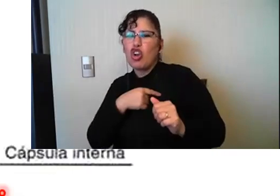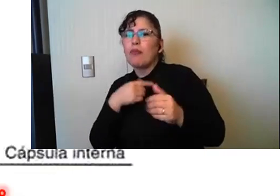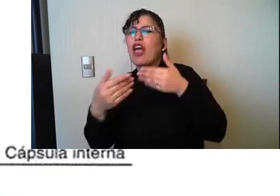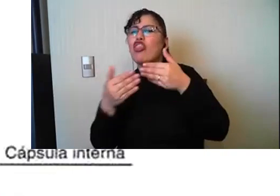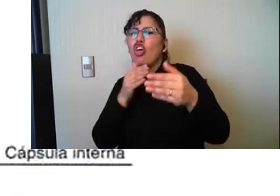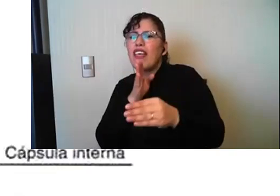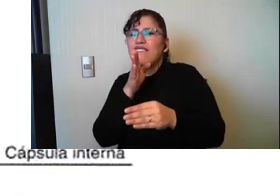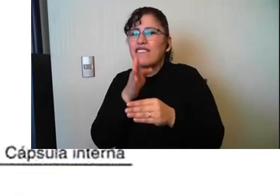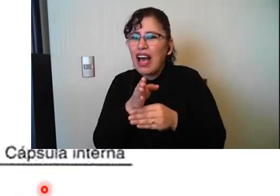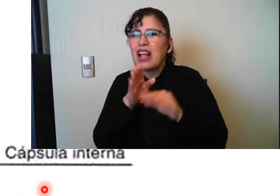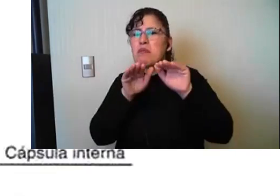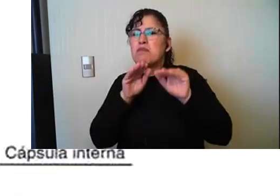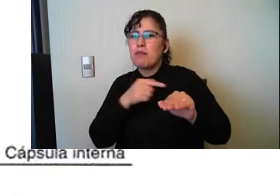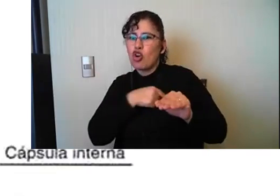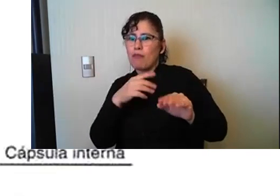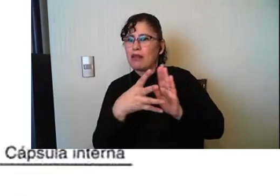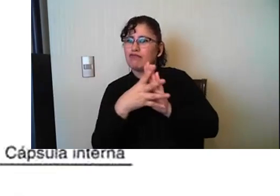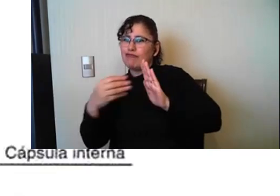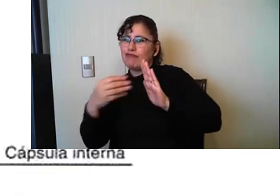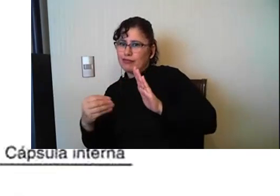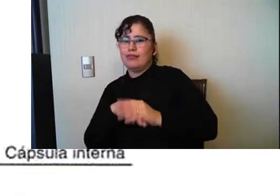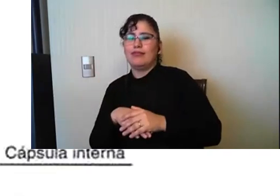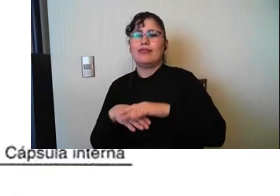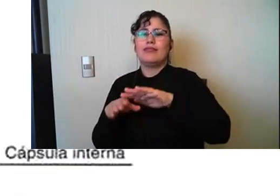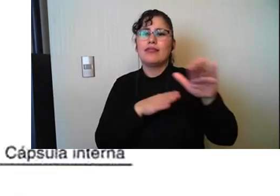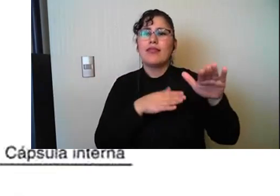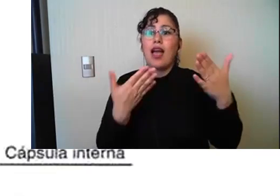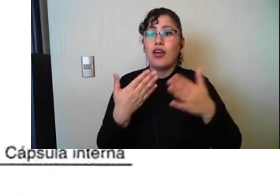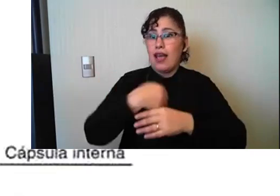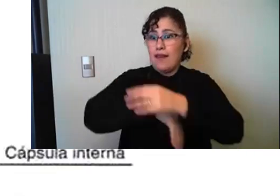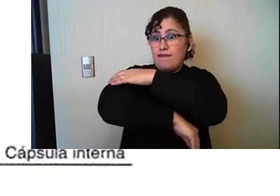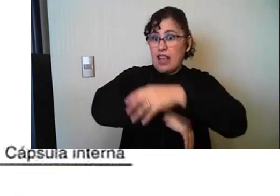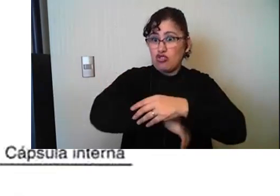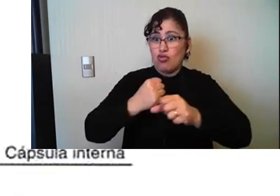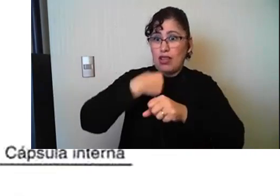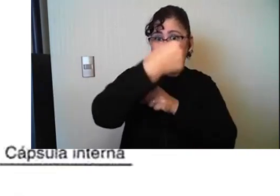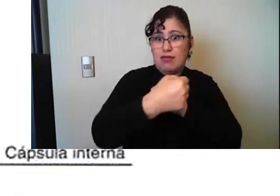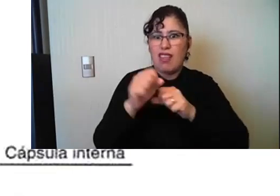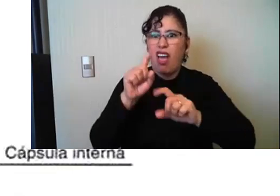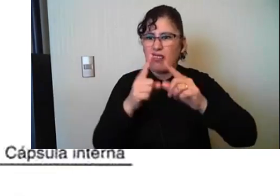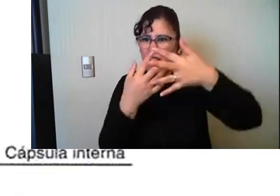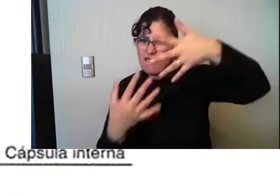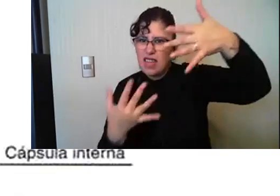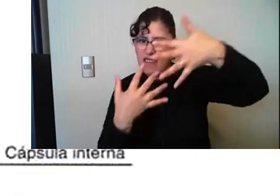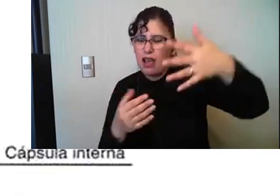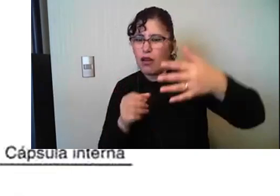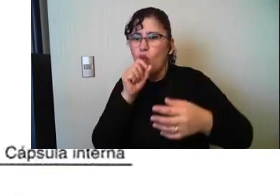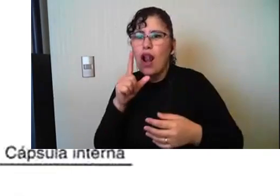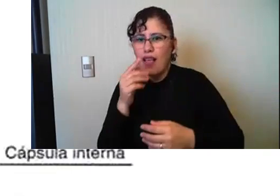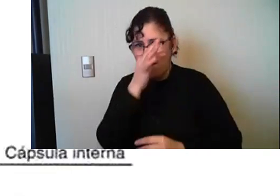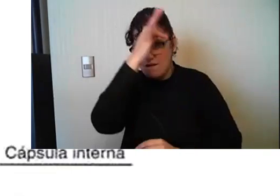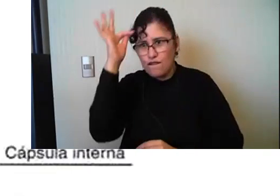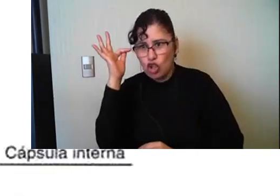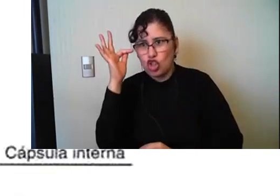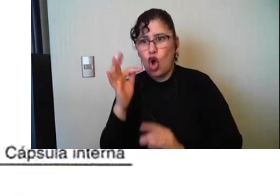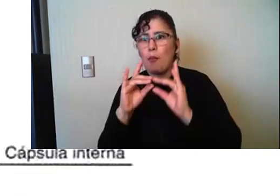¿Y qué importancia tiene? Por el brazo anterior pasan ciertas fibras que están declaradas acá, como las fibras frontopontinas. ¿Qué